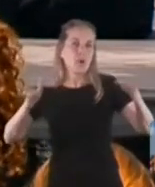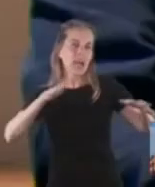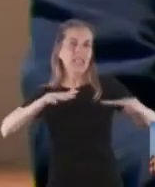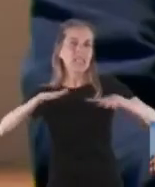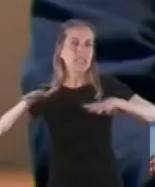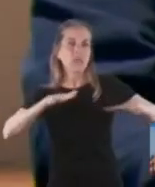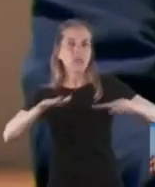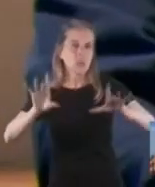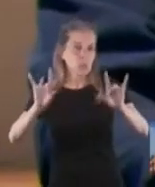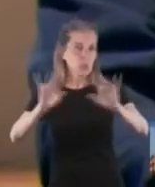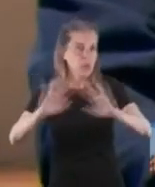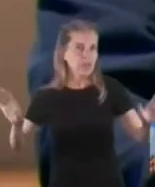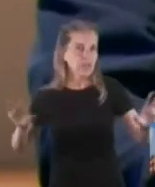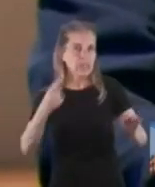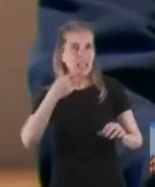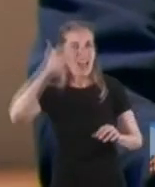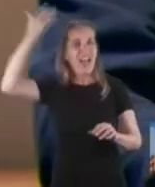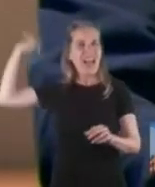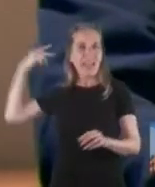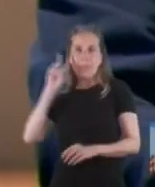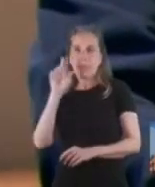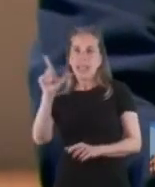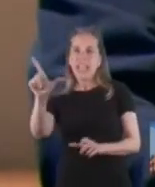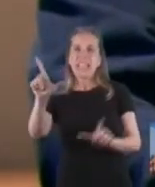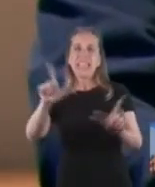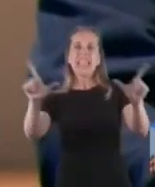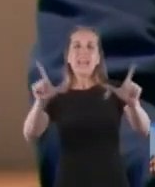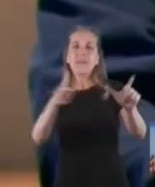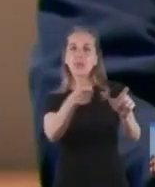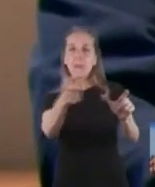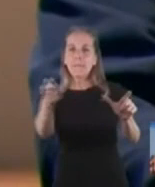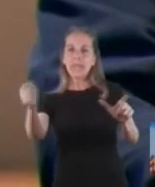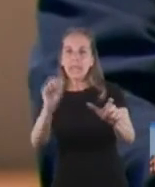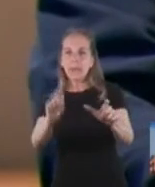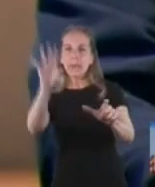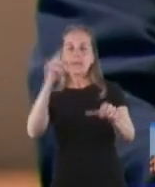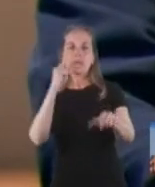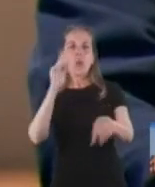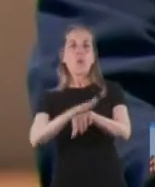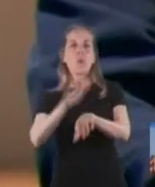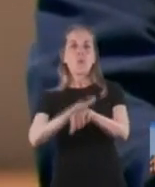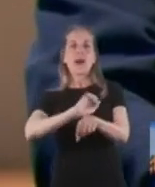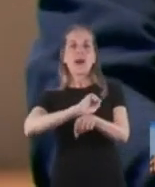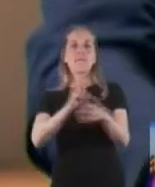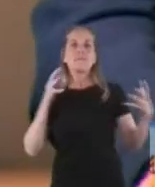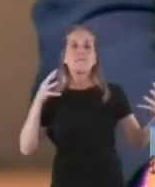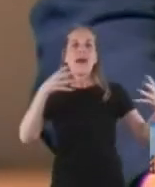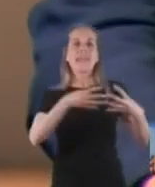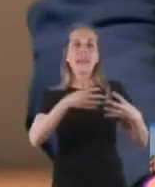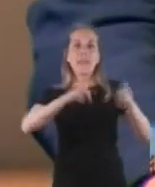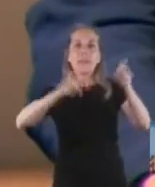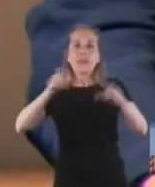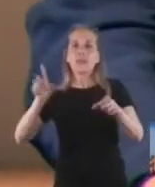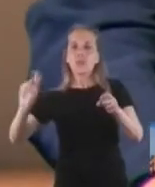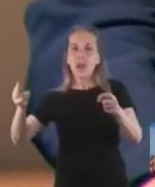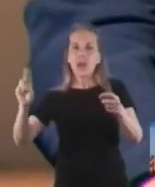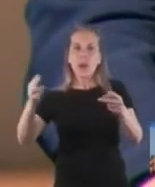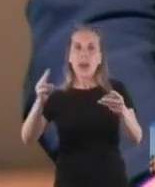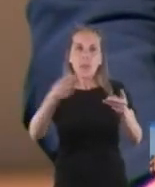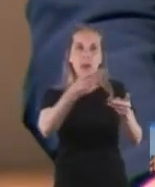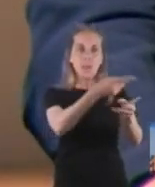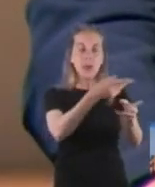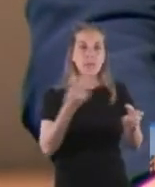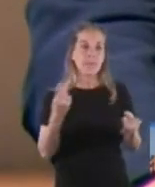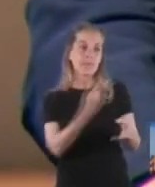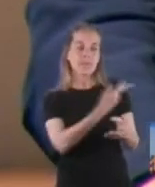lamentablemente prendíamos la televisión y lo único que hacíamos era contar gente que se nos moría por una pandemia. Y luchamos y